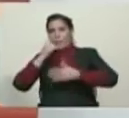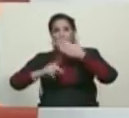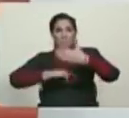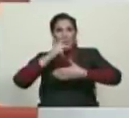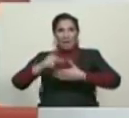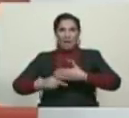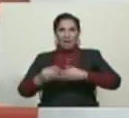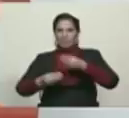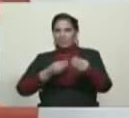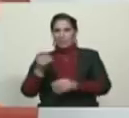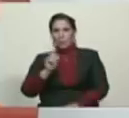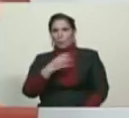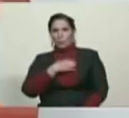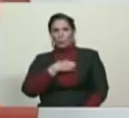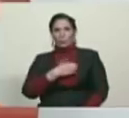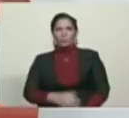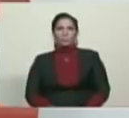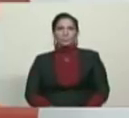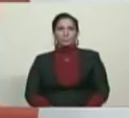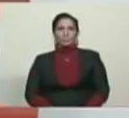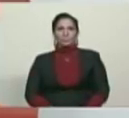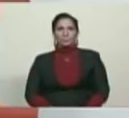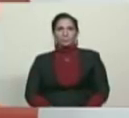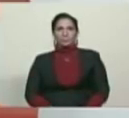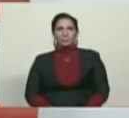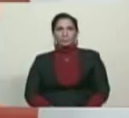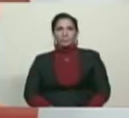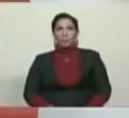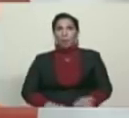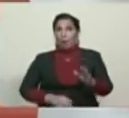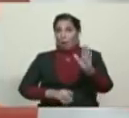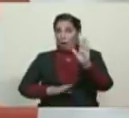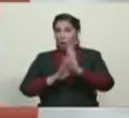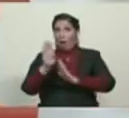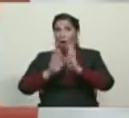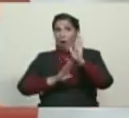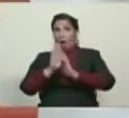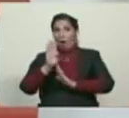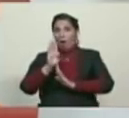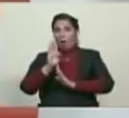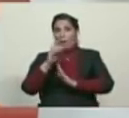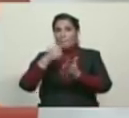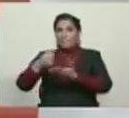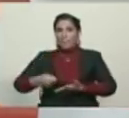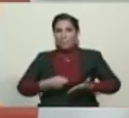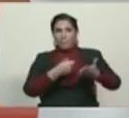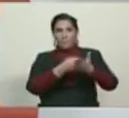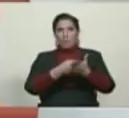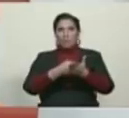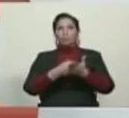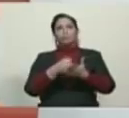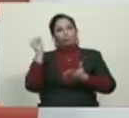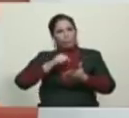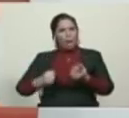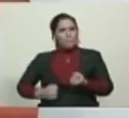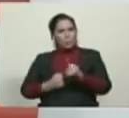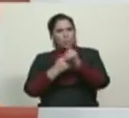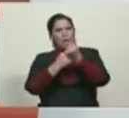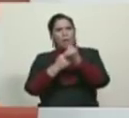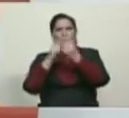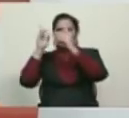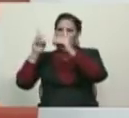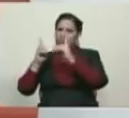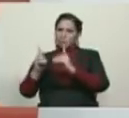ejecutarlo. Aumento de salario, perdón, se nos había olvidado, gracias, sencillamente apoyamos totalmente las decisiones tomadas por el